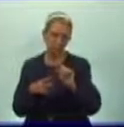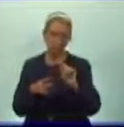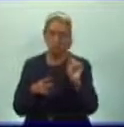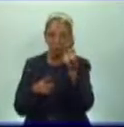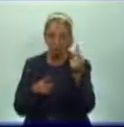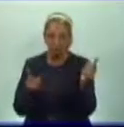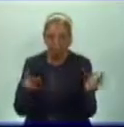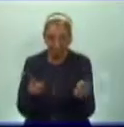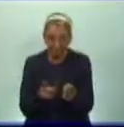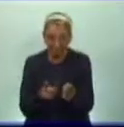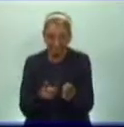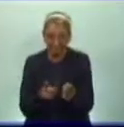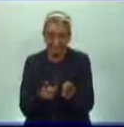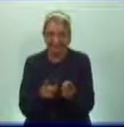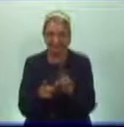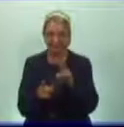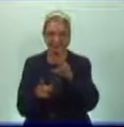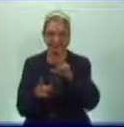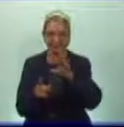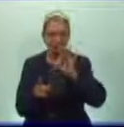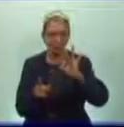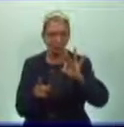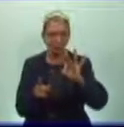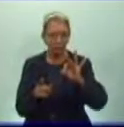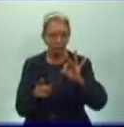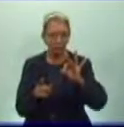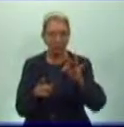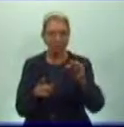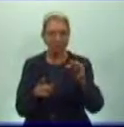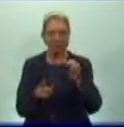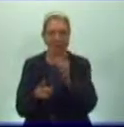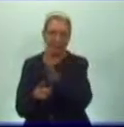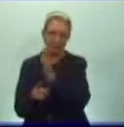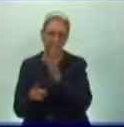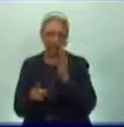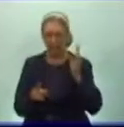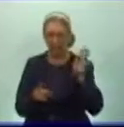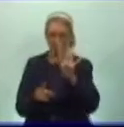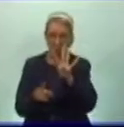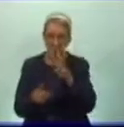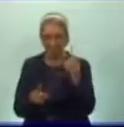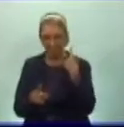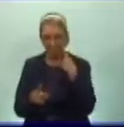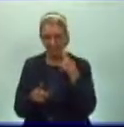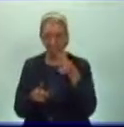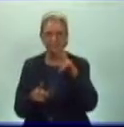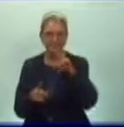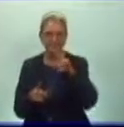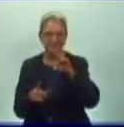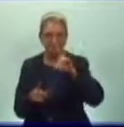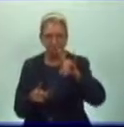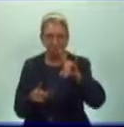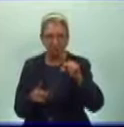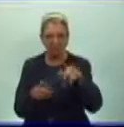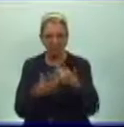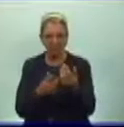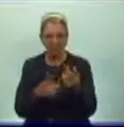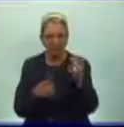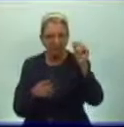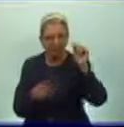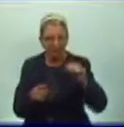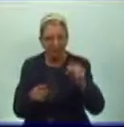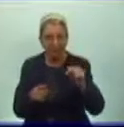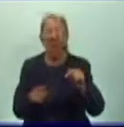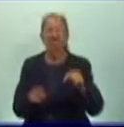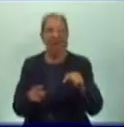más corto del año que tiene 28 días. Y cada 4 años, 29 días. En este año, en febrero, tuvimos